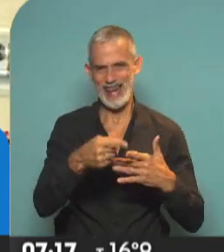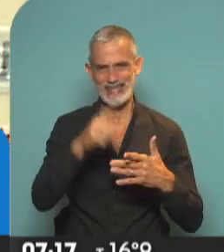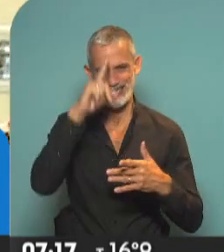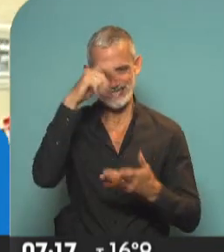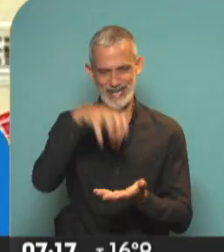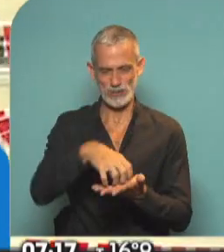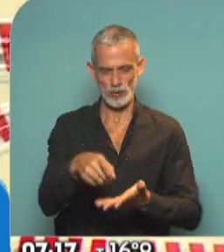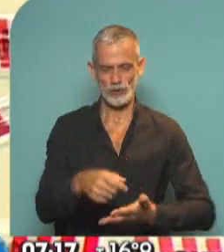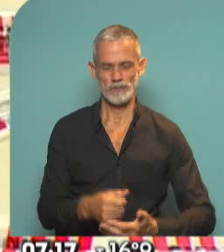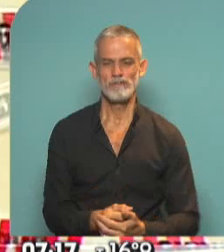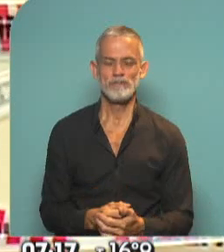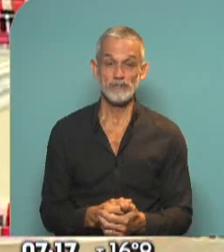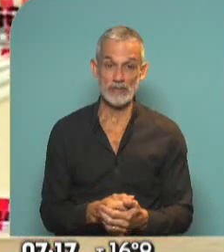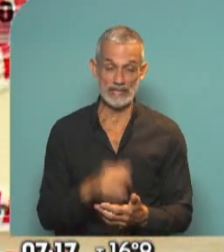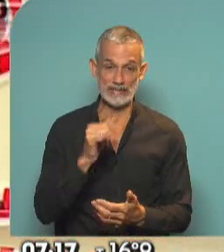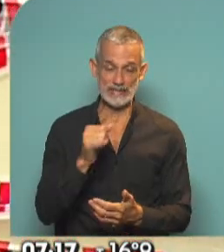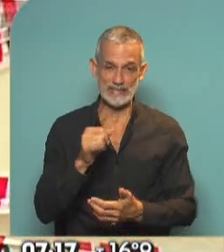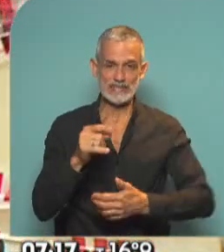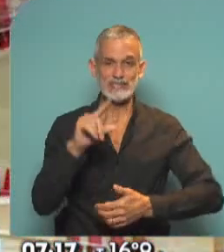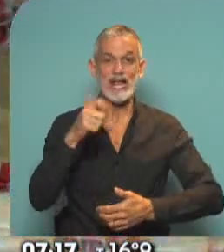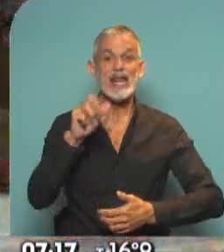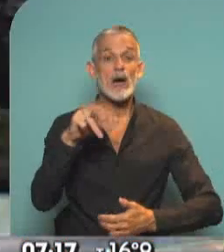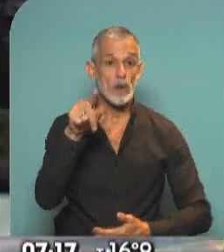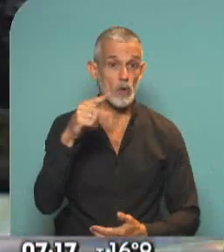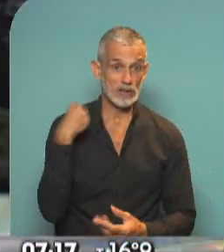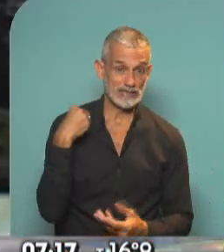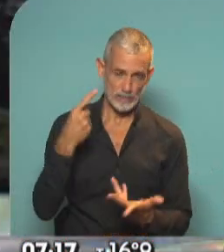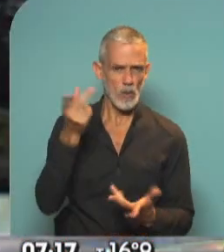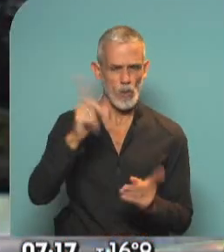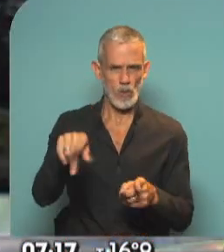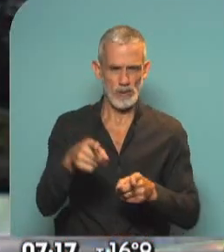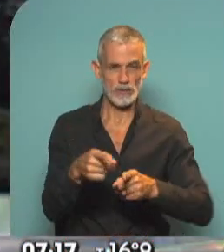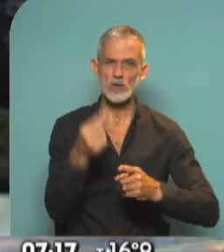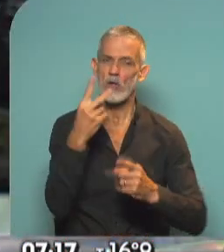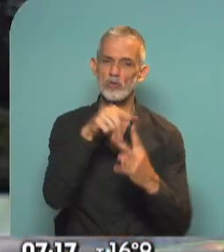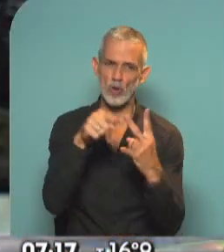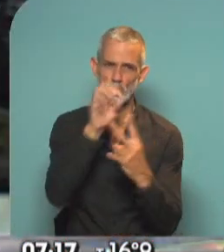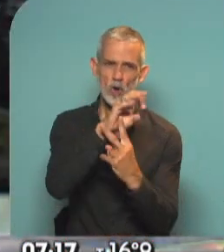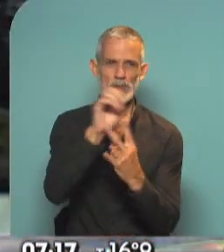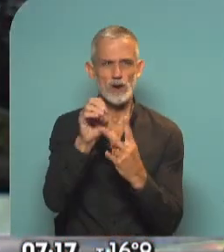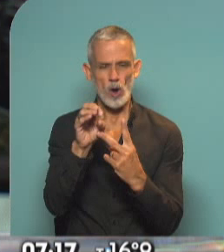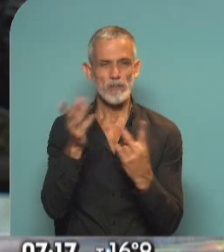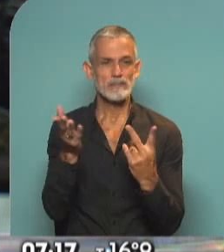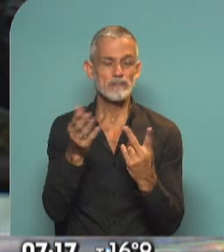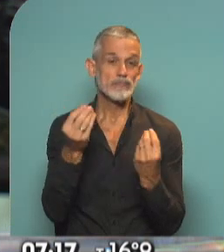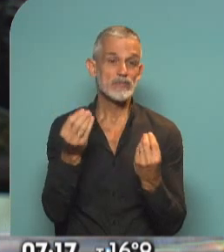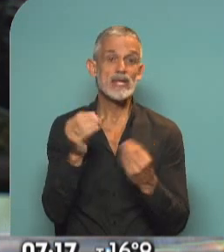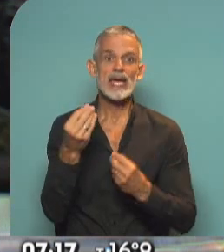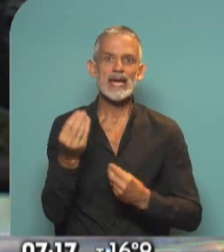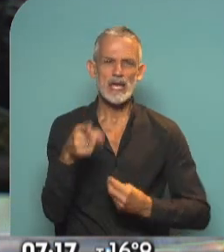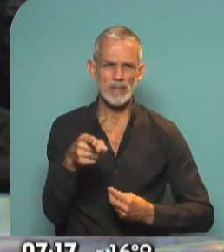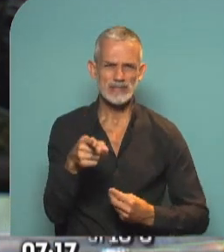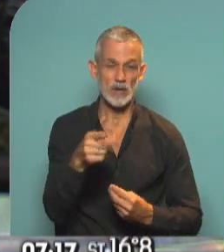espera entonces. Claro que sí, Laurita, volvemos contigo cuando lo dispongas y nos quedamos con dos nombres. ¿Qué pasa a partir de la muerte justamente